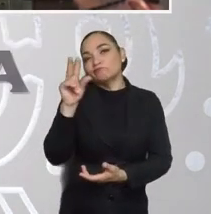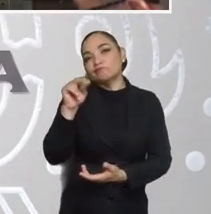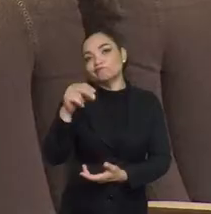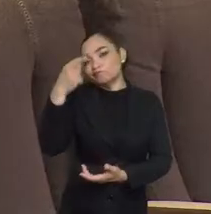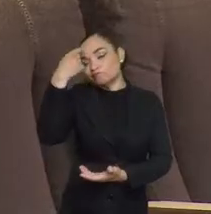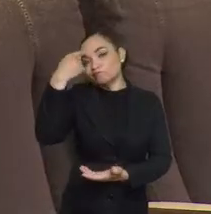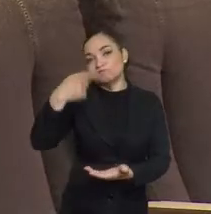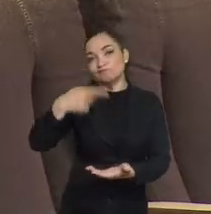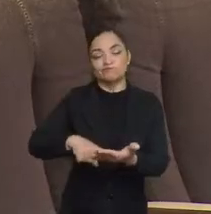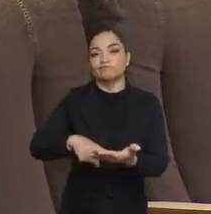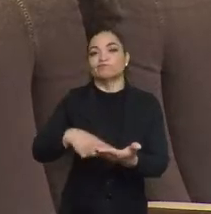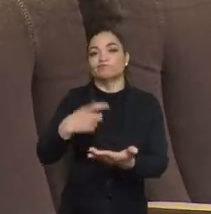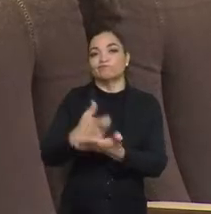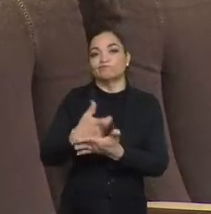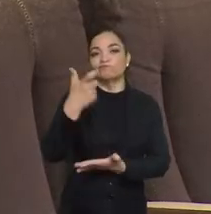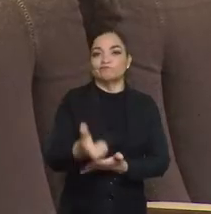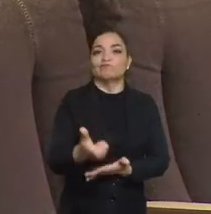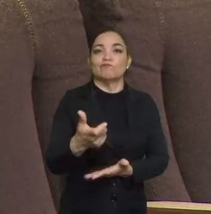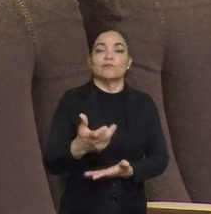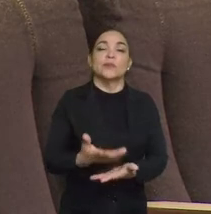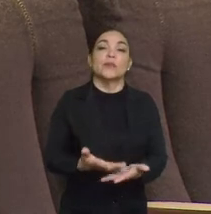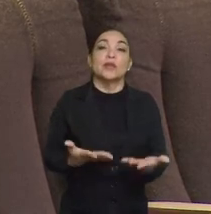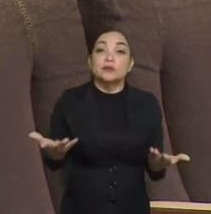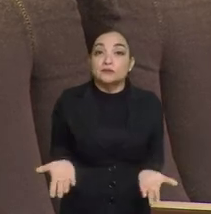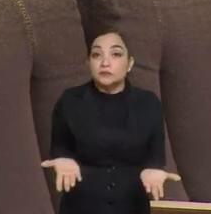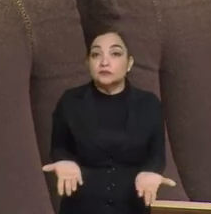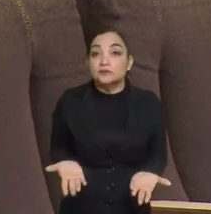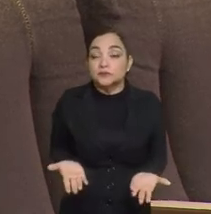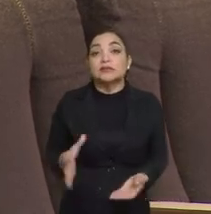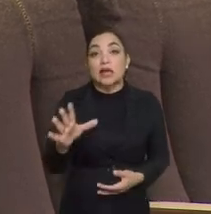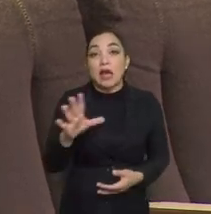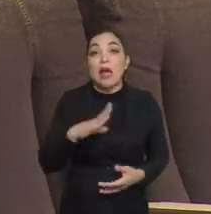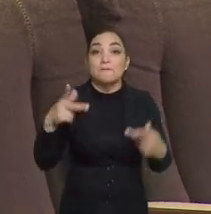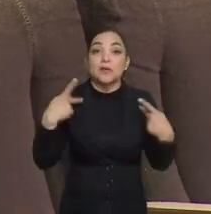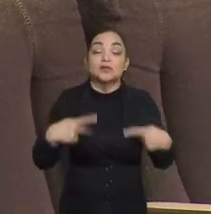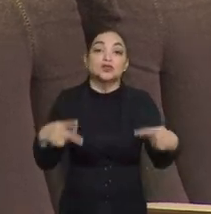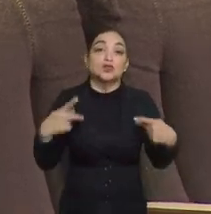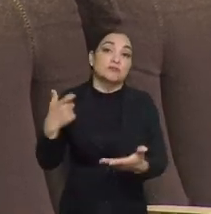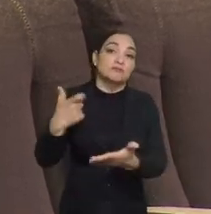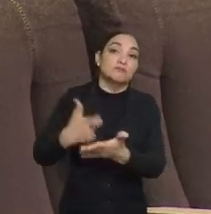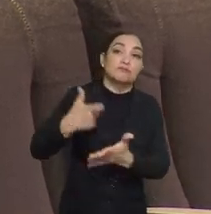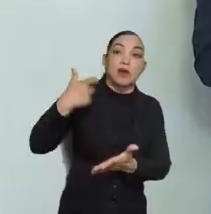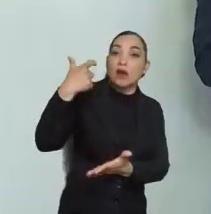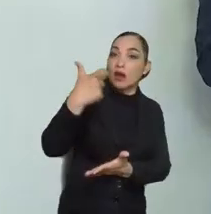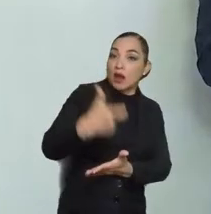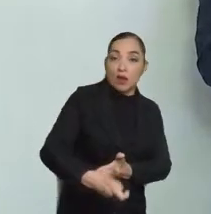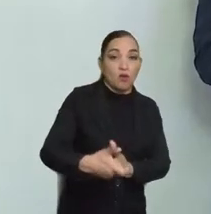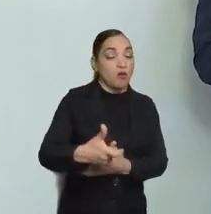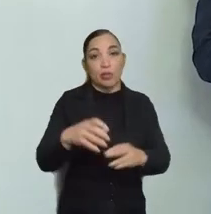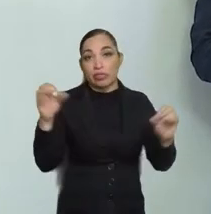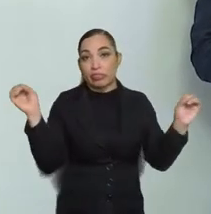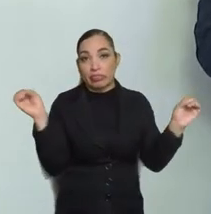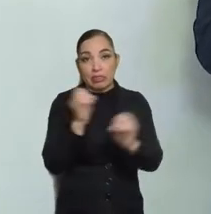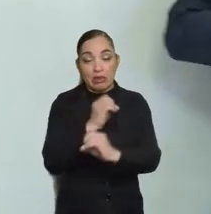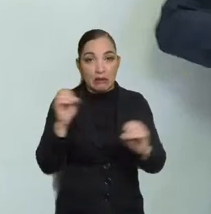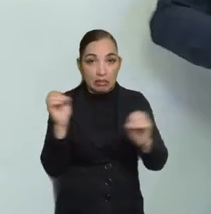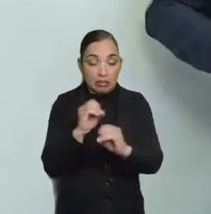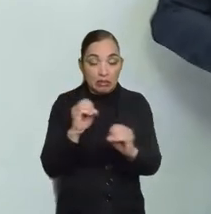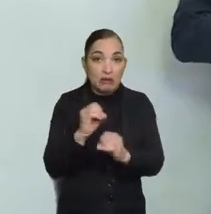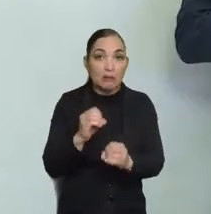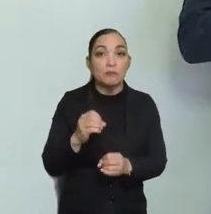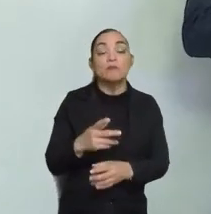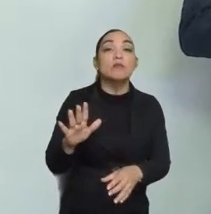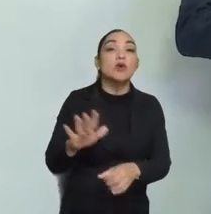registraron. Entonces, hay gente que no pagó el permiso único de siembra por la falta del crédito, no les